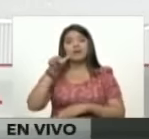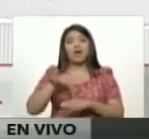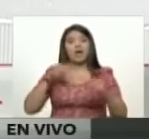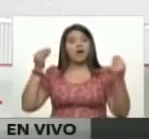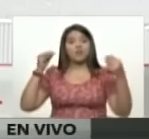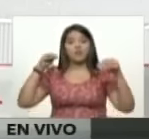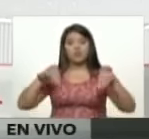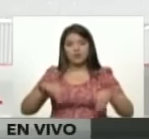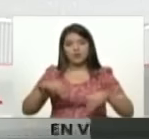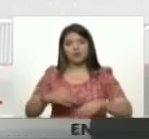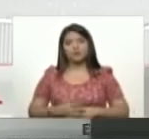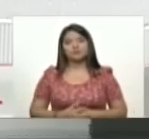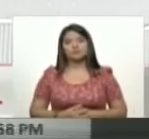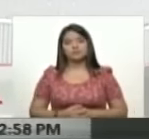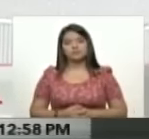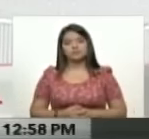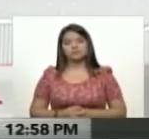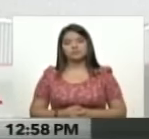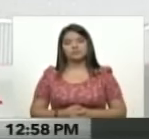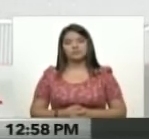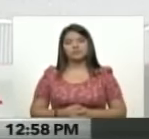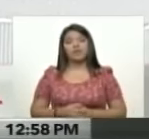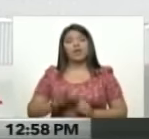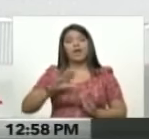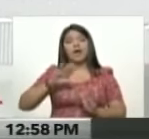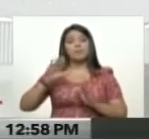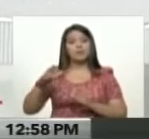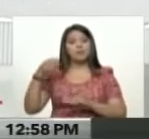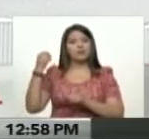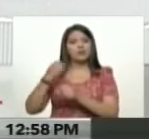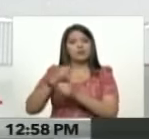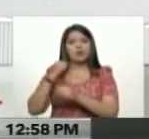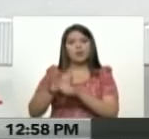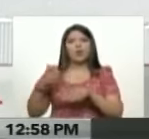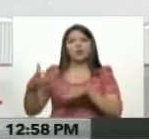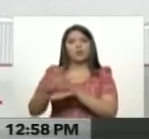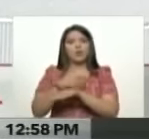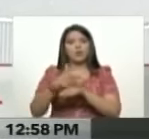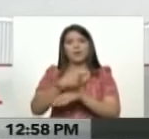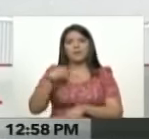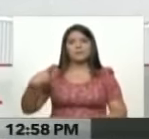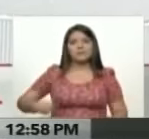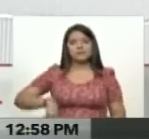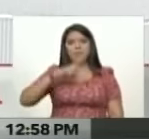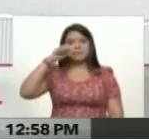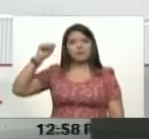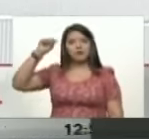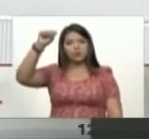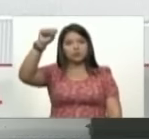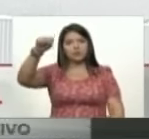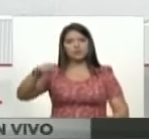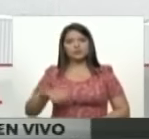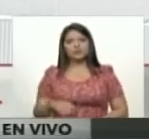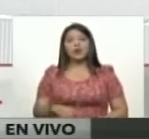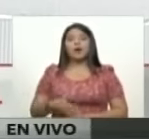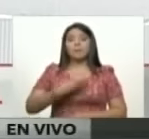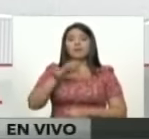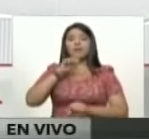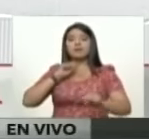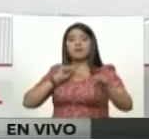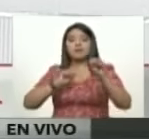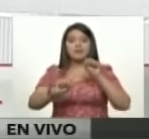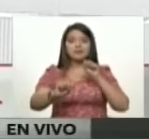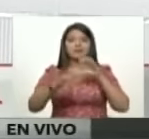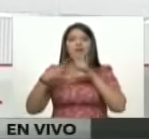acuerdo en apoyo a la gestión del gobierno del presidente Nicolás Maduro para la defensa de